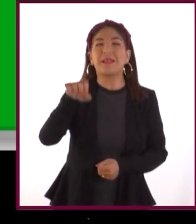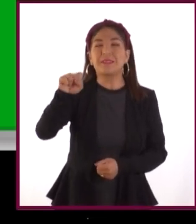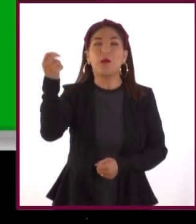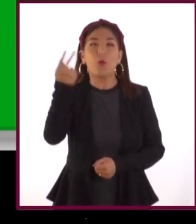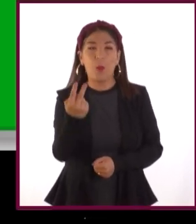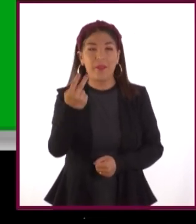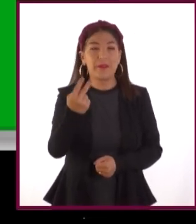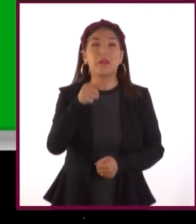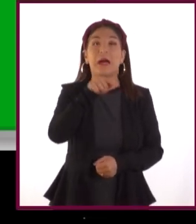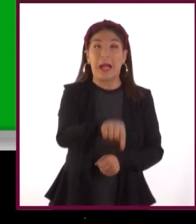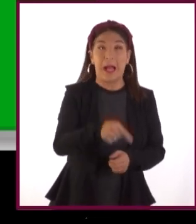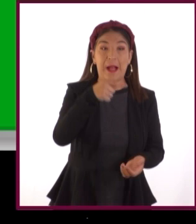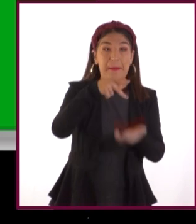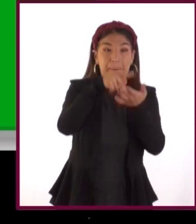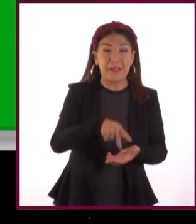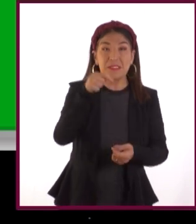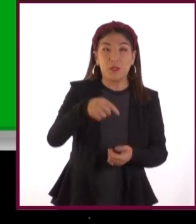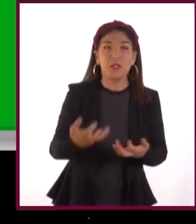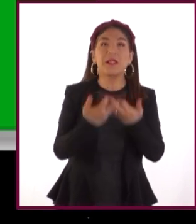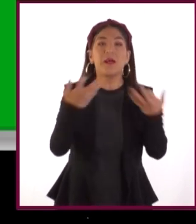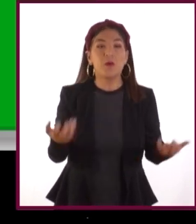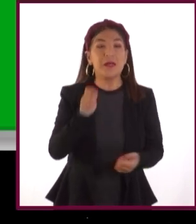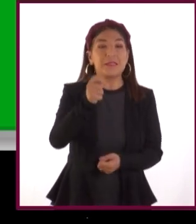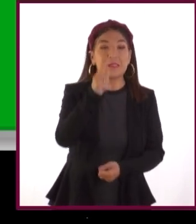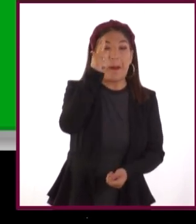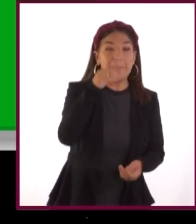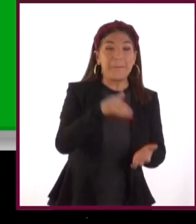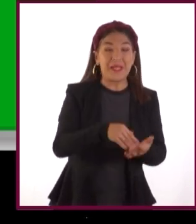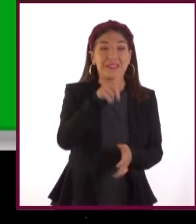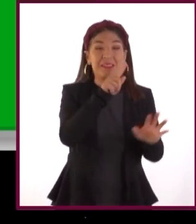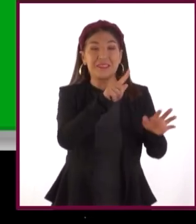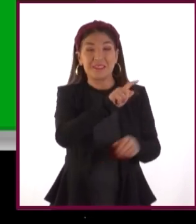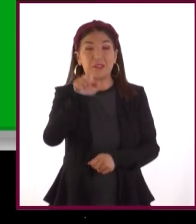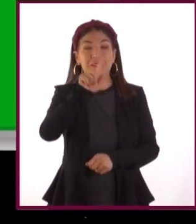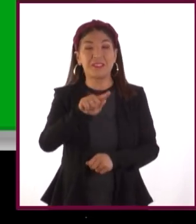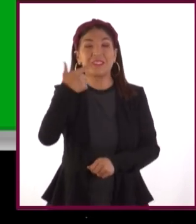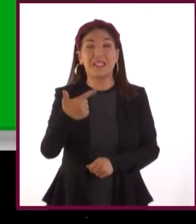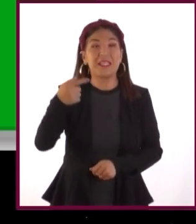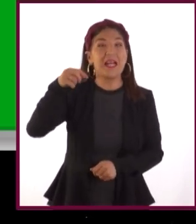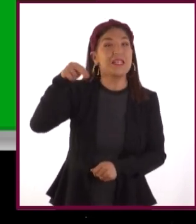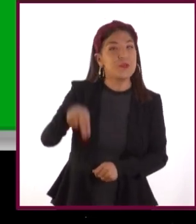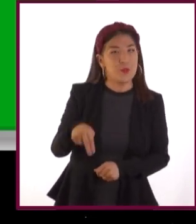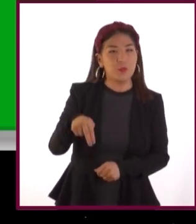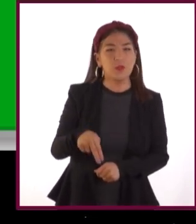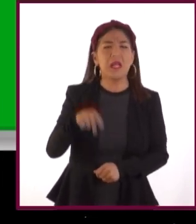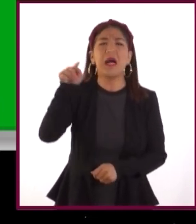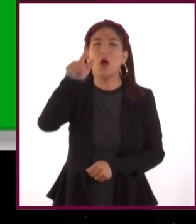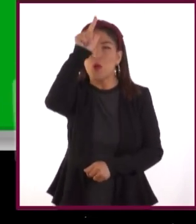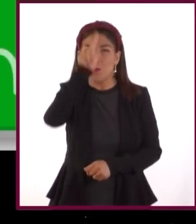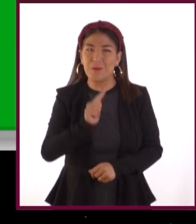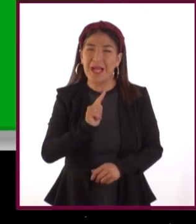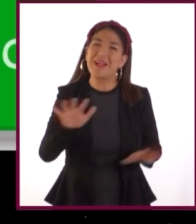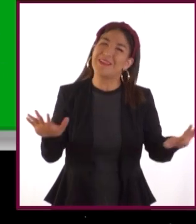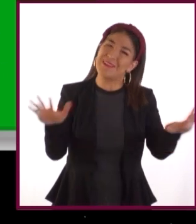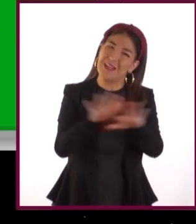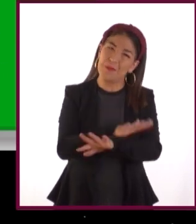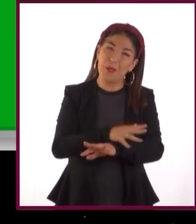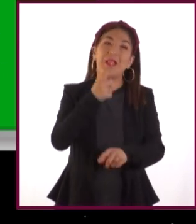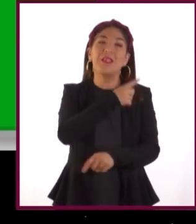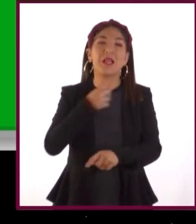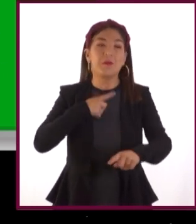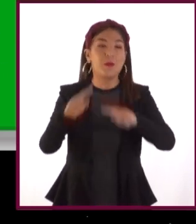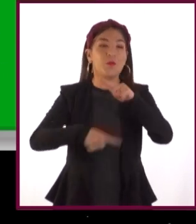gravedad. Sustituyendo los valores tenemos que masa es 120 kilogramos y la gravedad para la Tierra es de